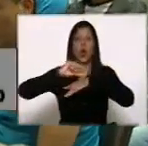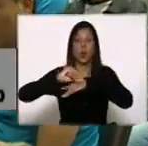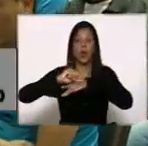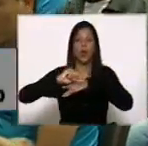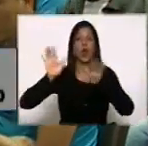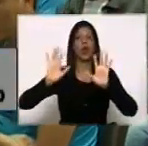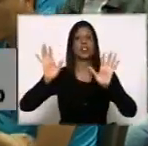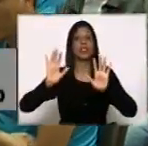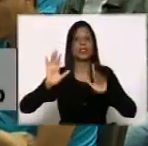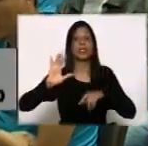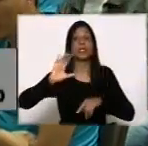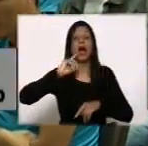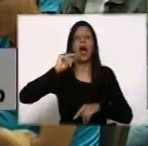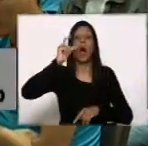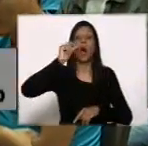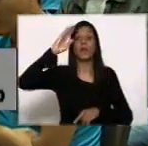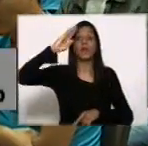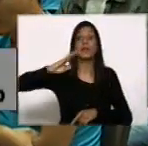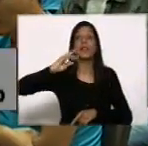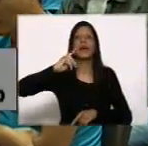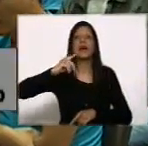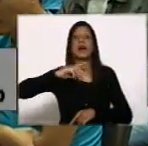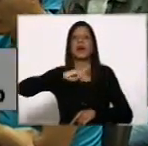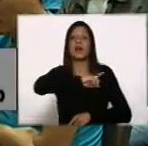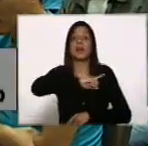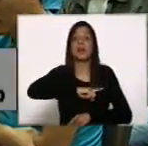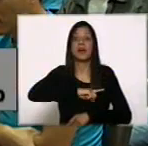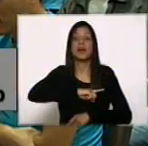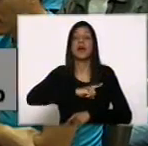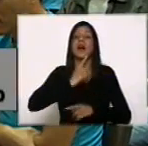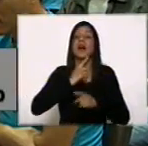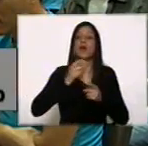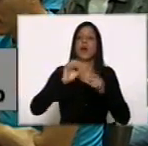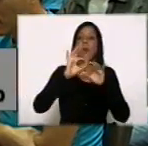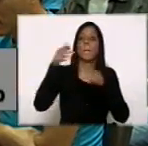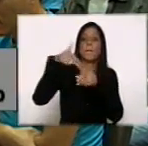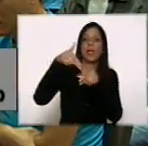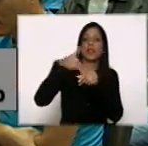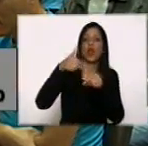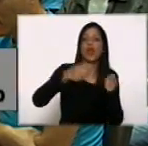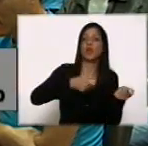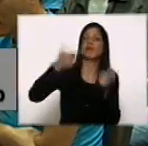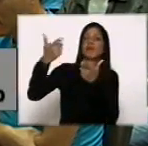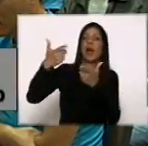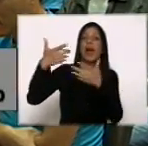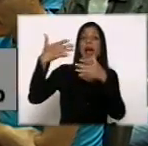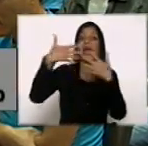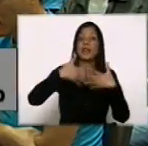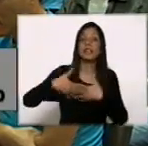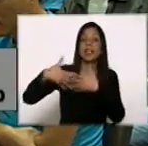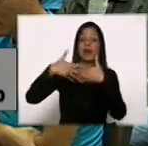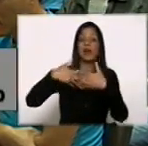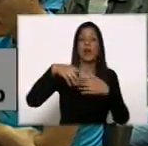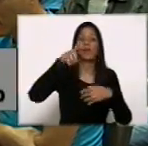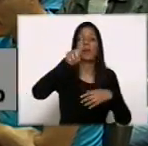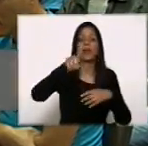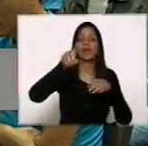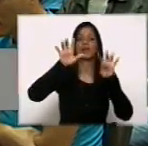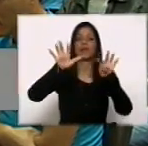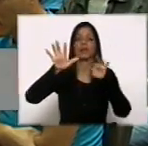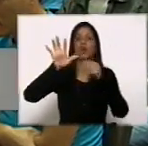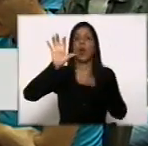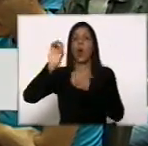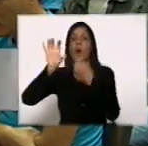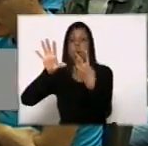había entregado nuestra principal riqueza petrolera a los Estados Unidos en 1908, hay historiadores, entre